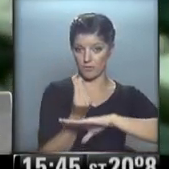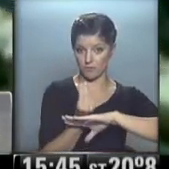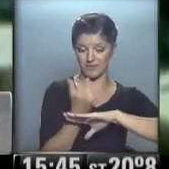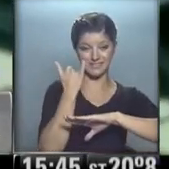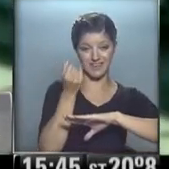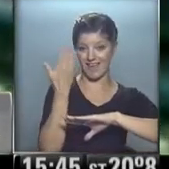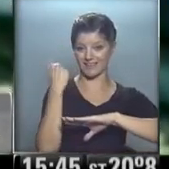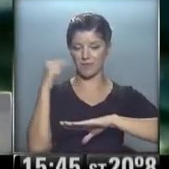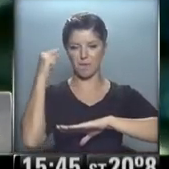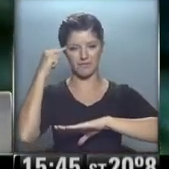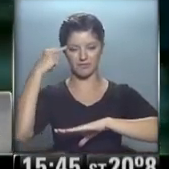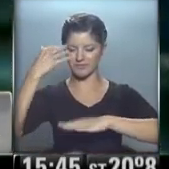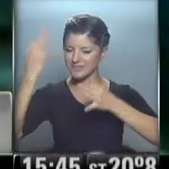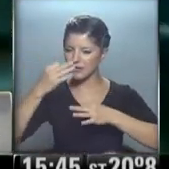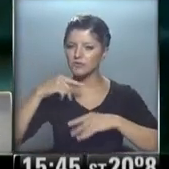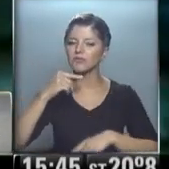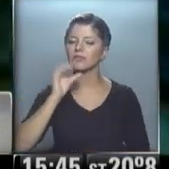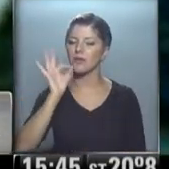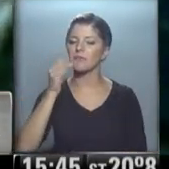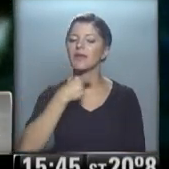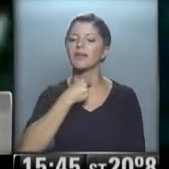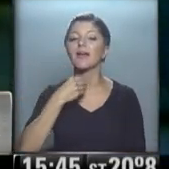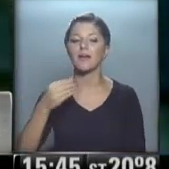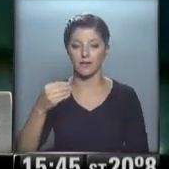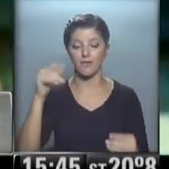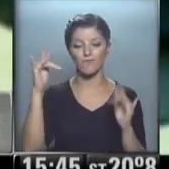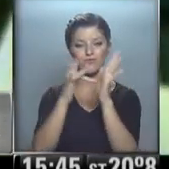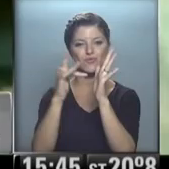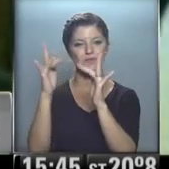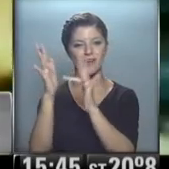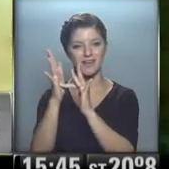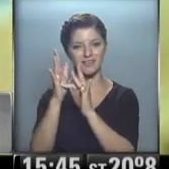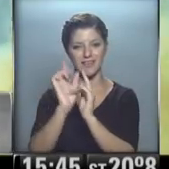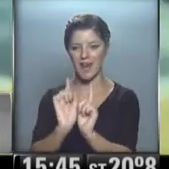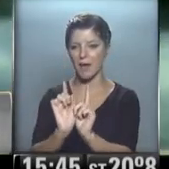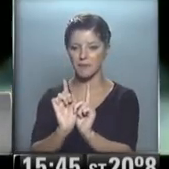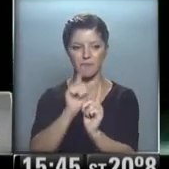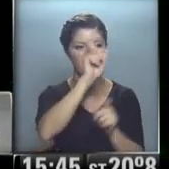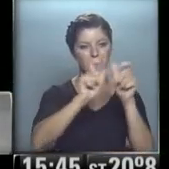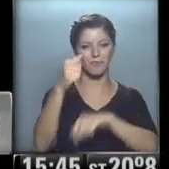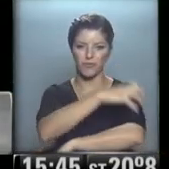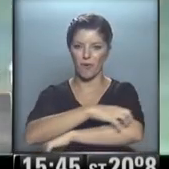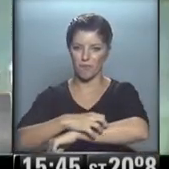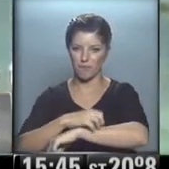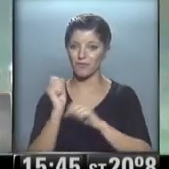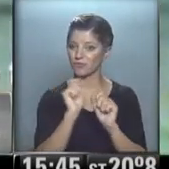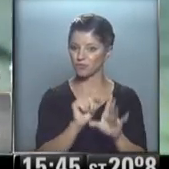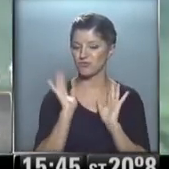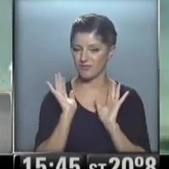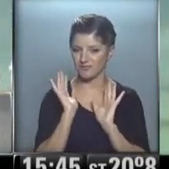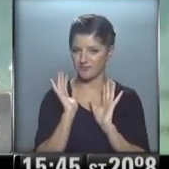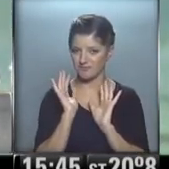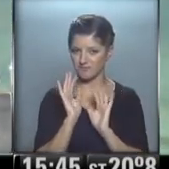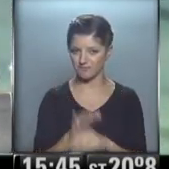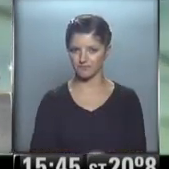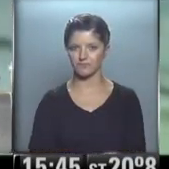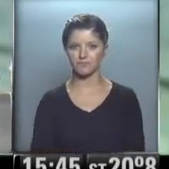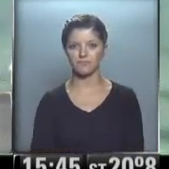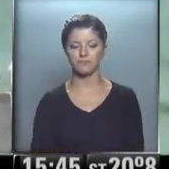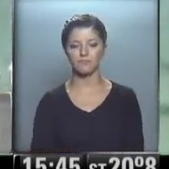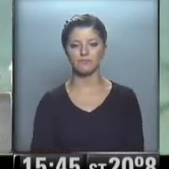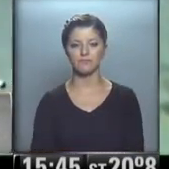tomado una opción clara. Su iglesia iba a ser la de los pobres. La tierra debe corresponder ante todo